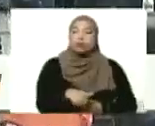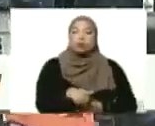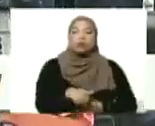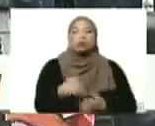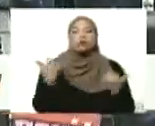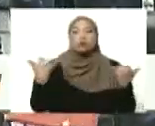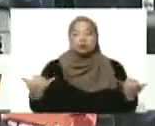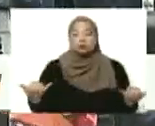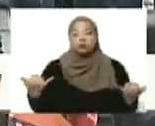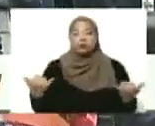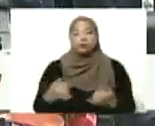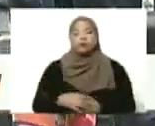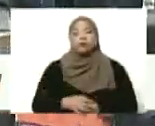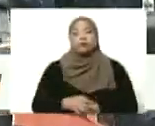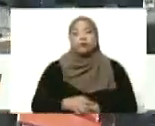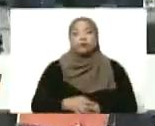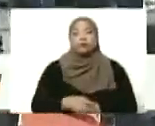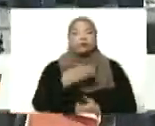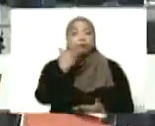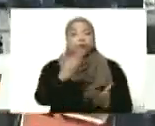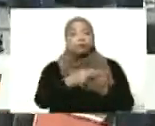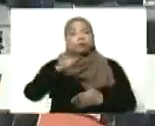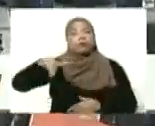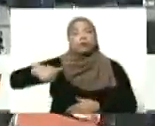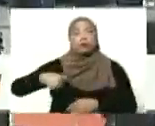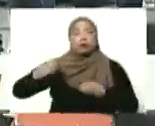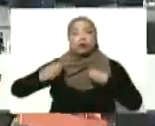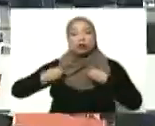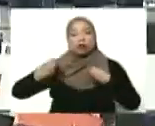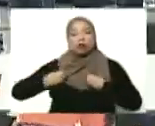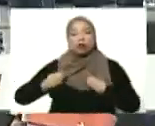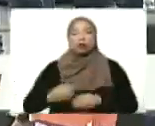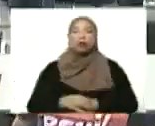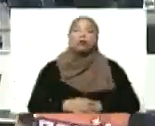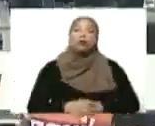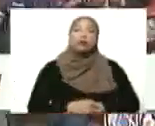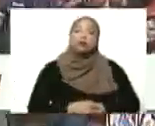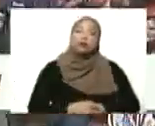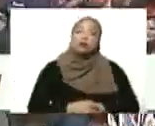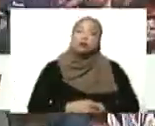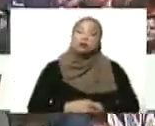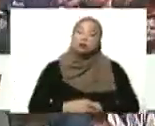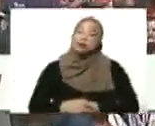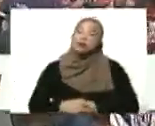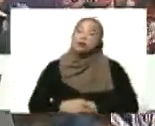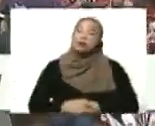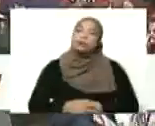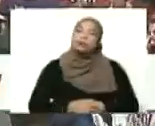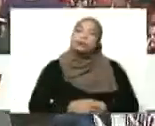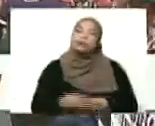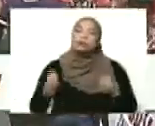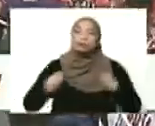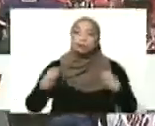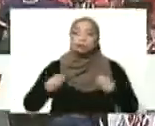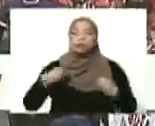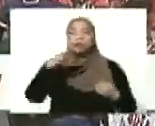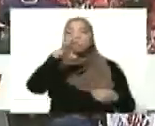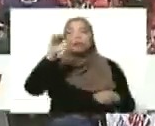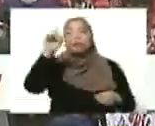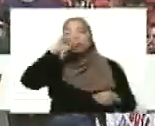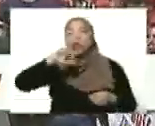ya una gran parte de nuestra vida, de lo vivido, pues, 40 años después de